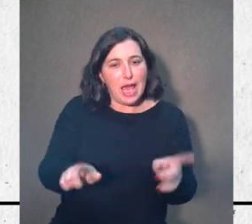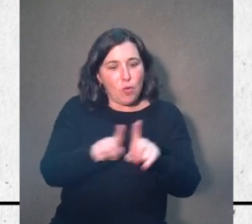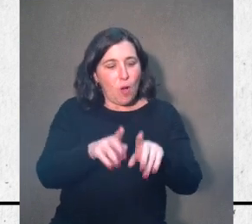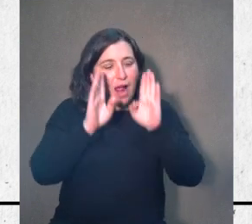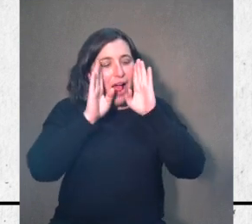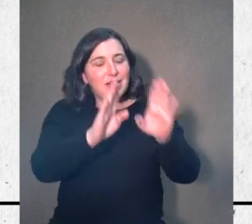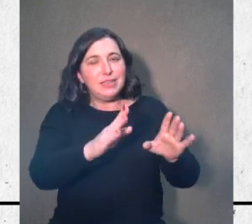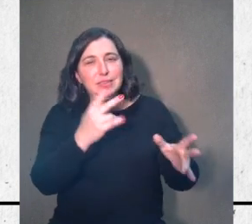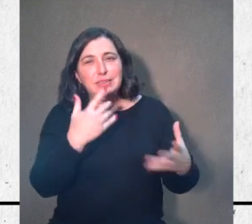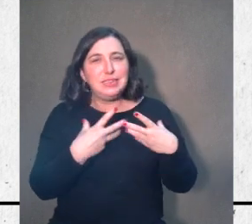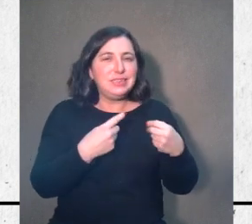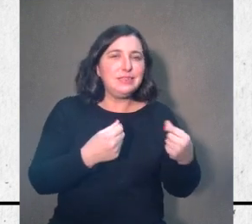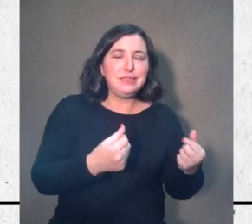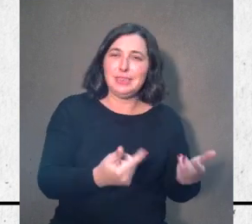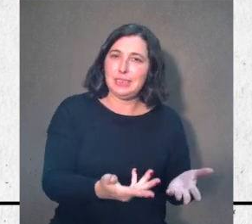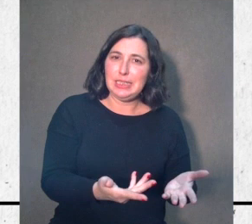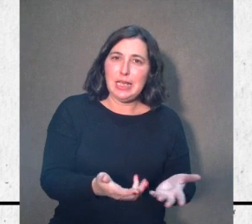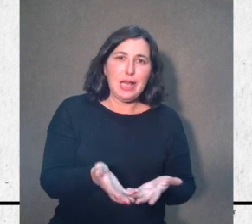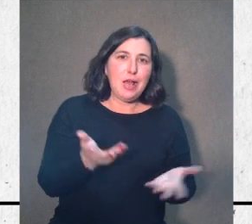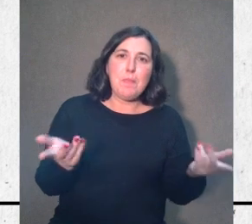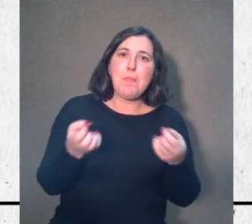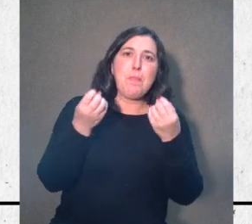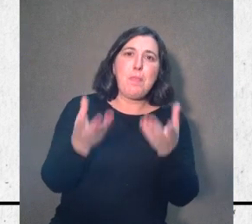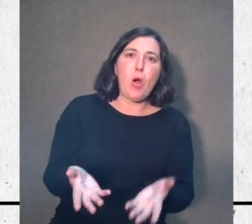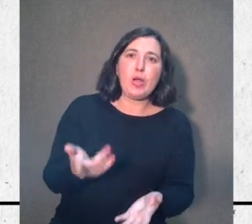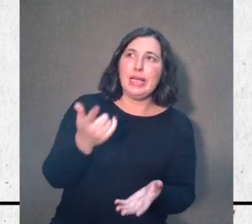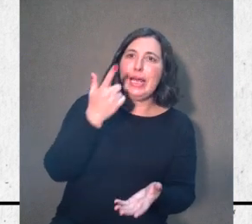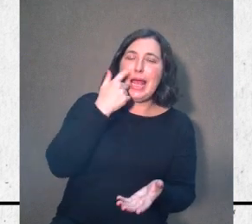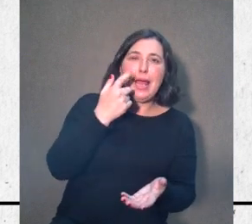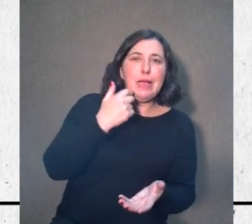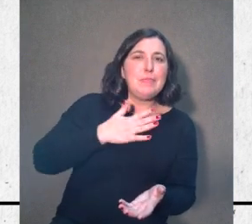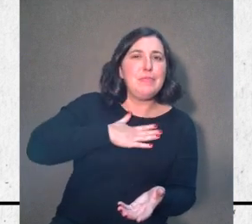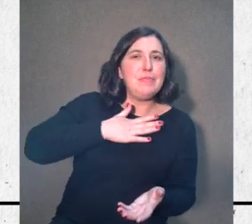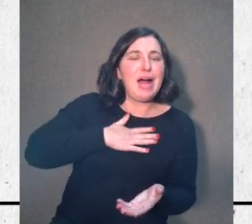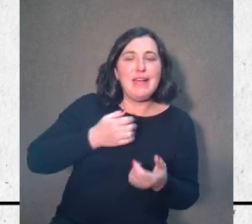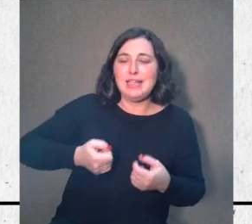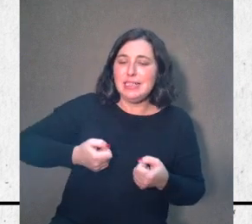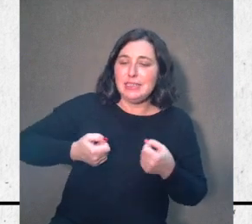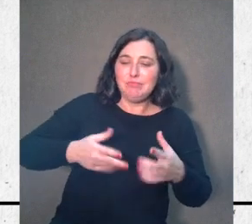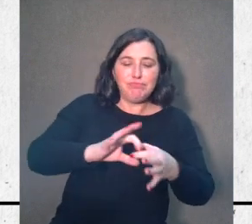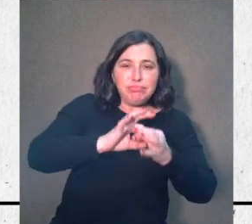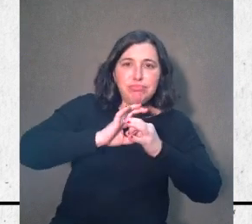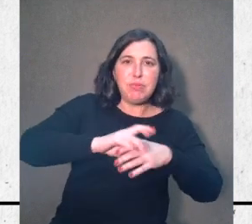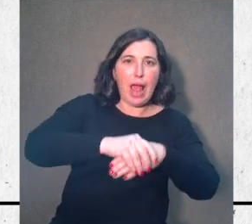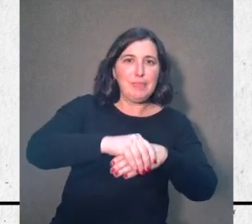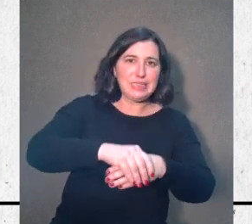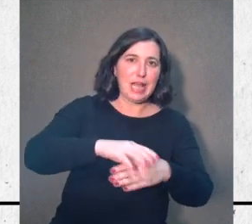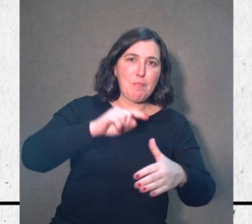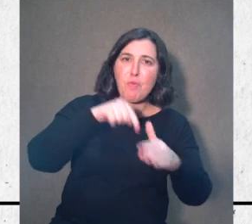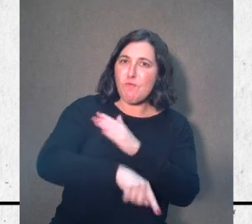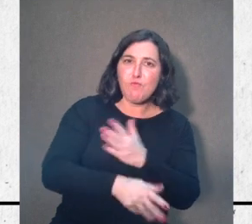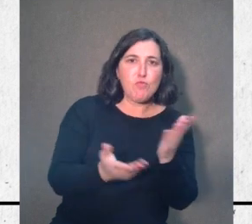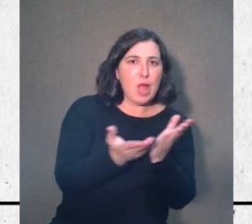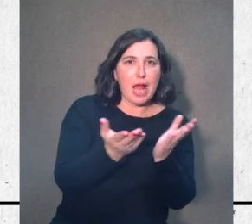vida. Exacto, él generaba una amistad muy profunda con sus alumnos. Entonces, bueno, eso se